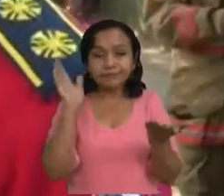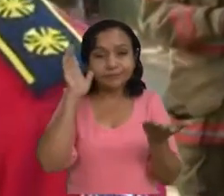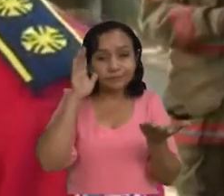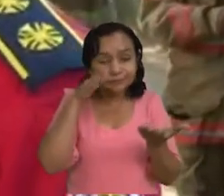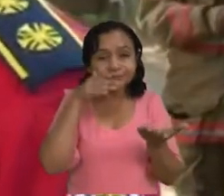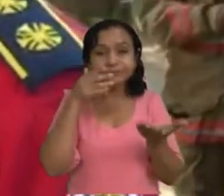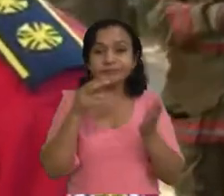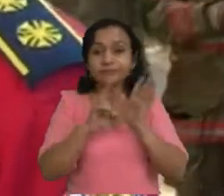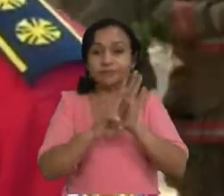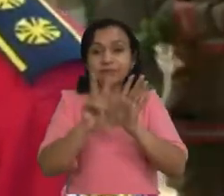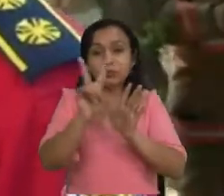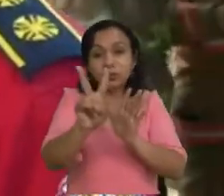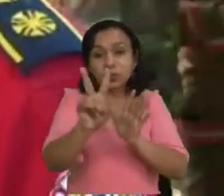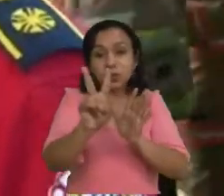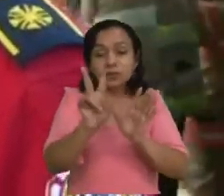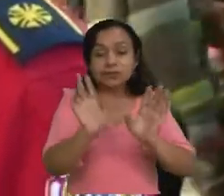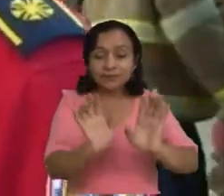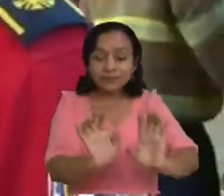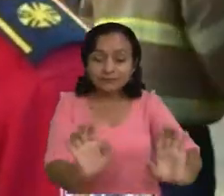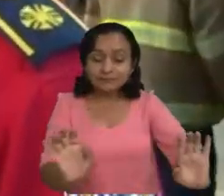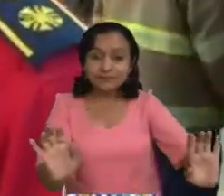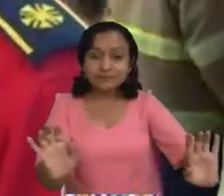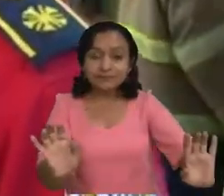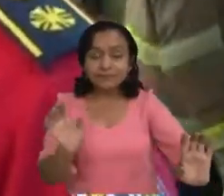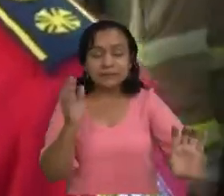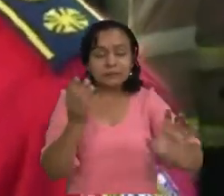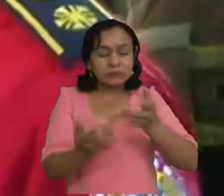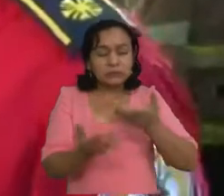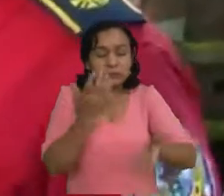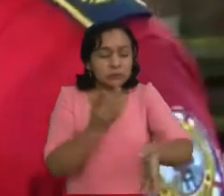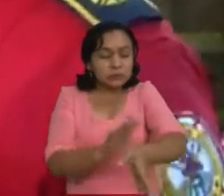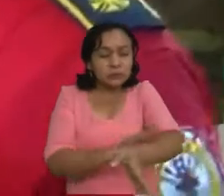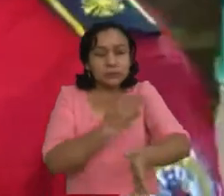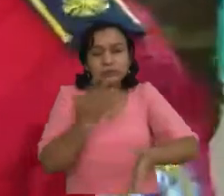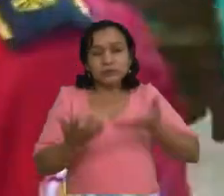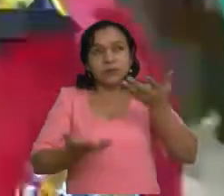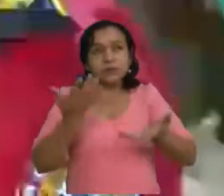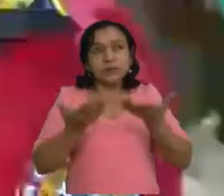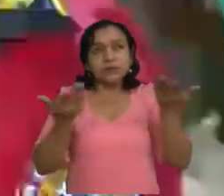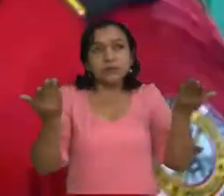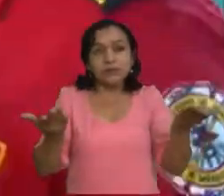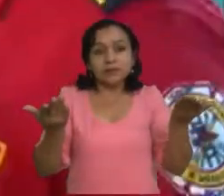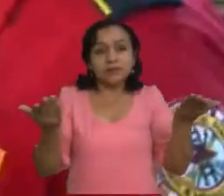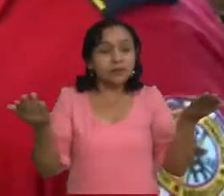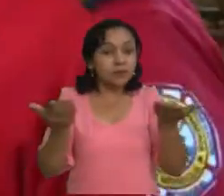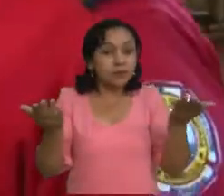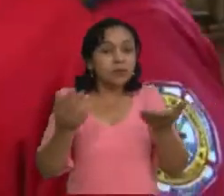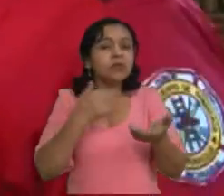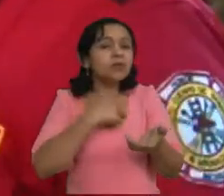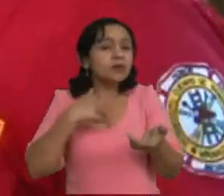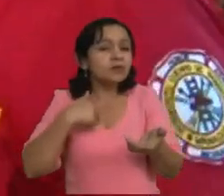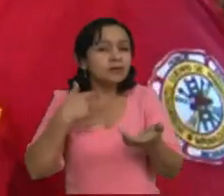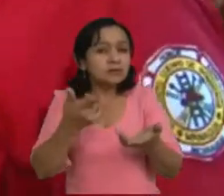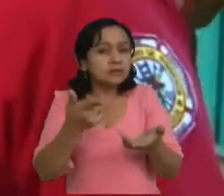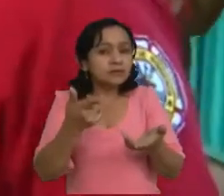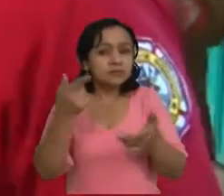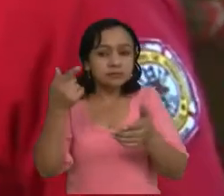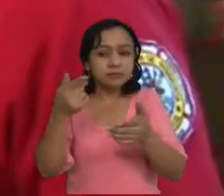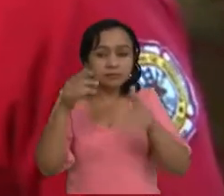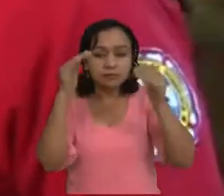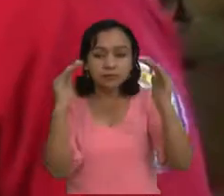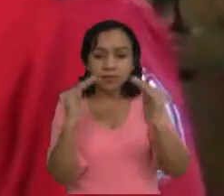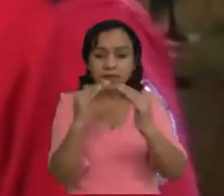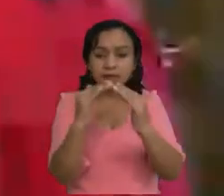como resultado 2 menores de edad lesionados con quemaduras. ¿Qué fue exactamente lo que ocurrió? ¿Los niños estaban ahí en el